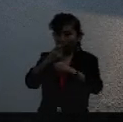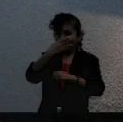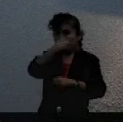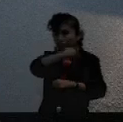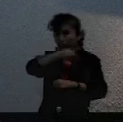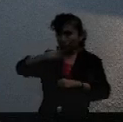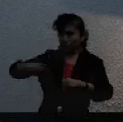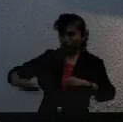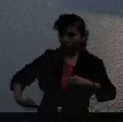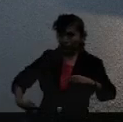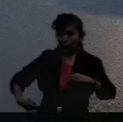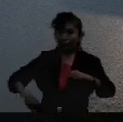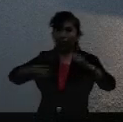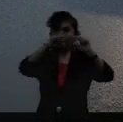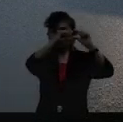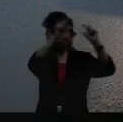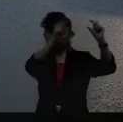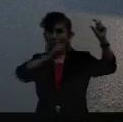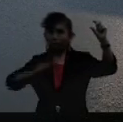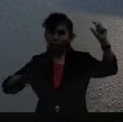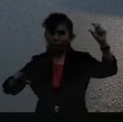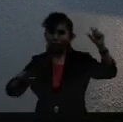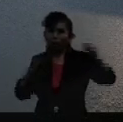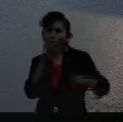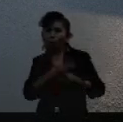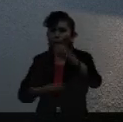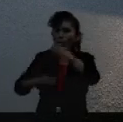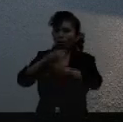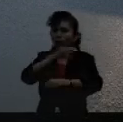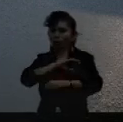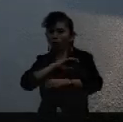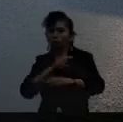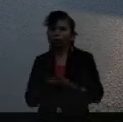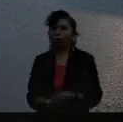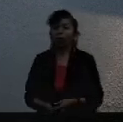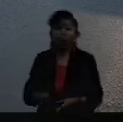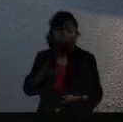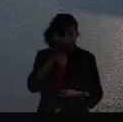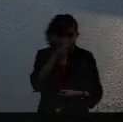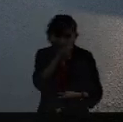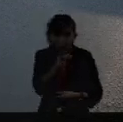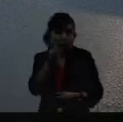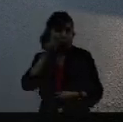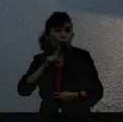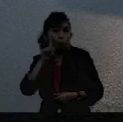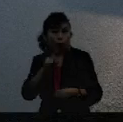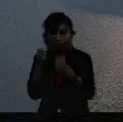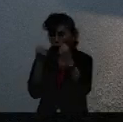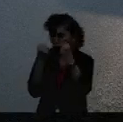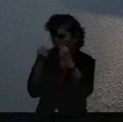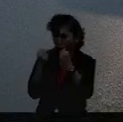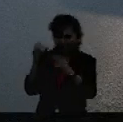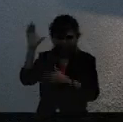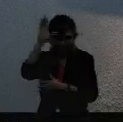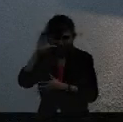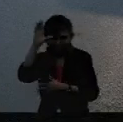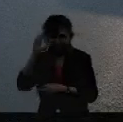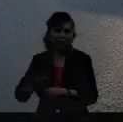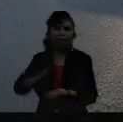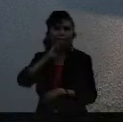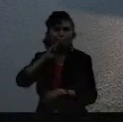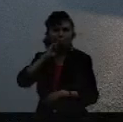historia de México la doctora Claudia shen paro una mujer fuerte científica madre